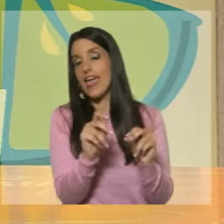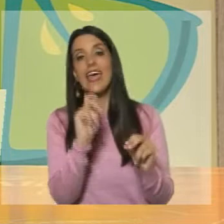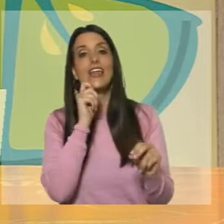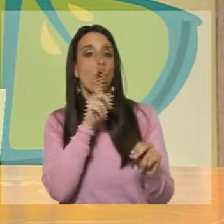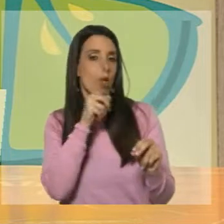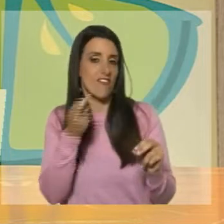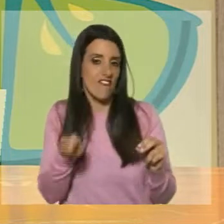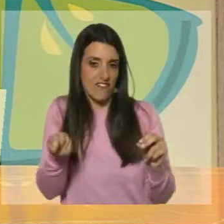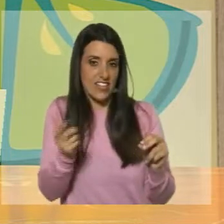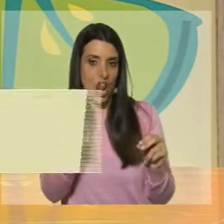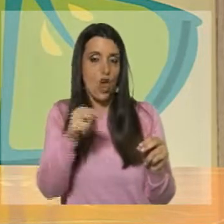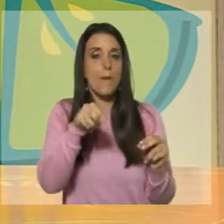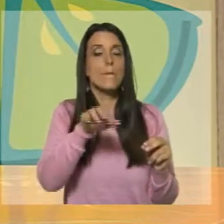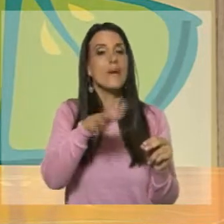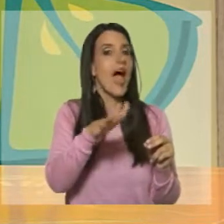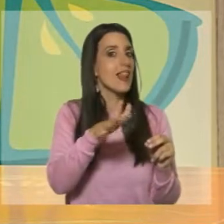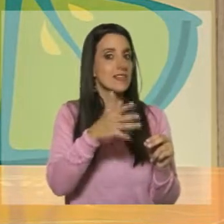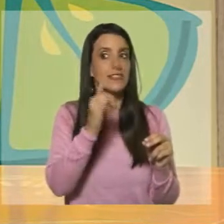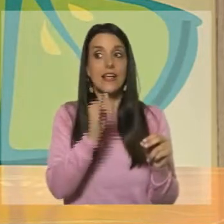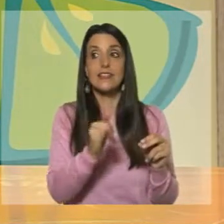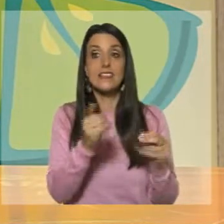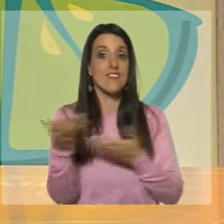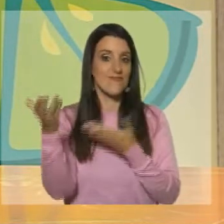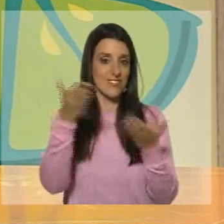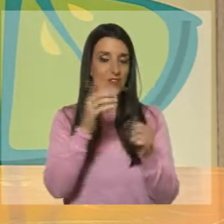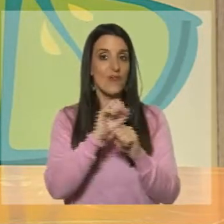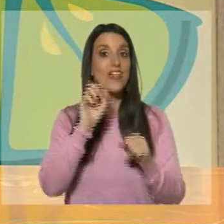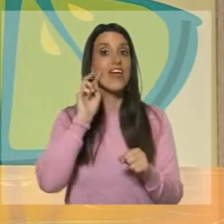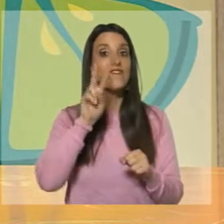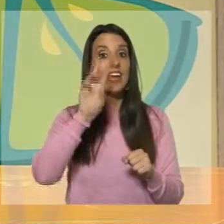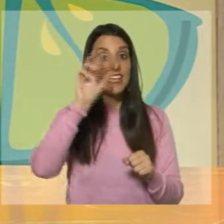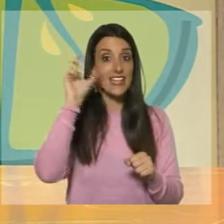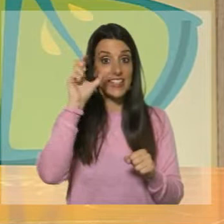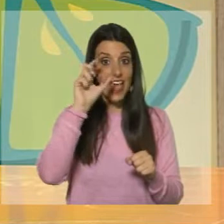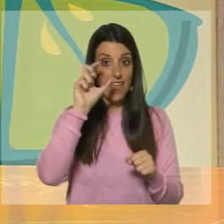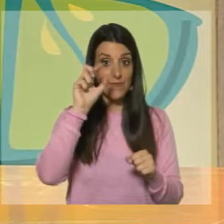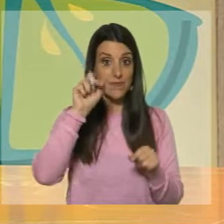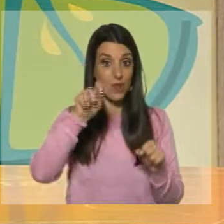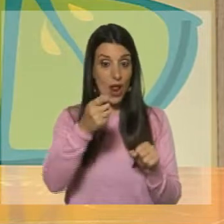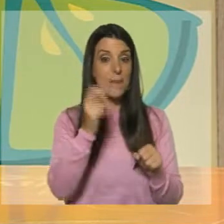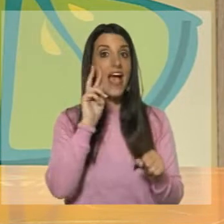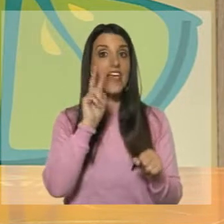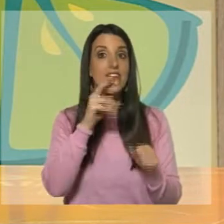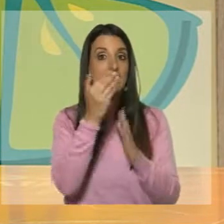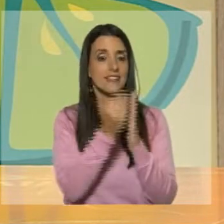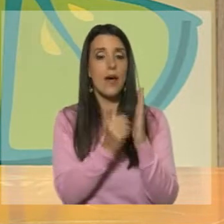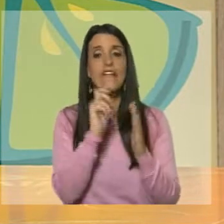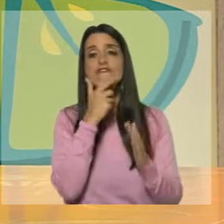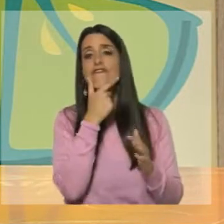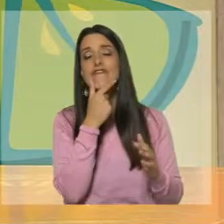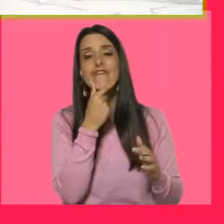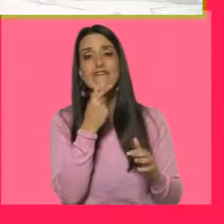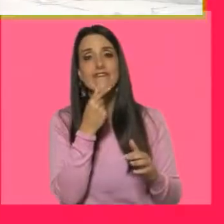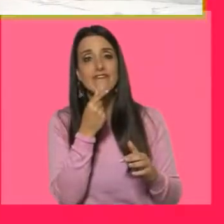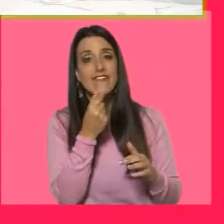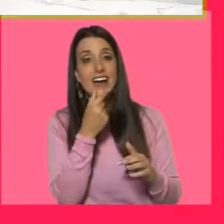sí queda muy similar. Te invitamos que ingreses al Instagram de Basta de Cháchara y que veas la receta porque eran facilísimas. Yo me acuerdo